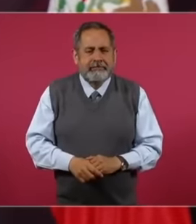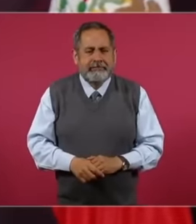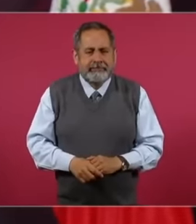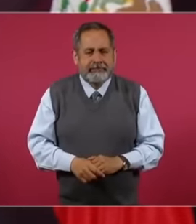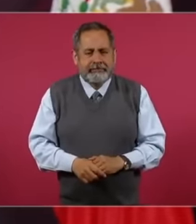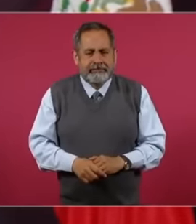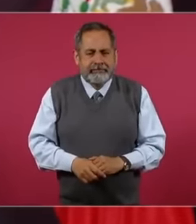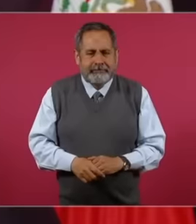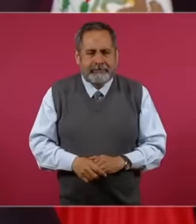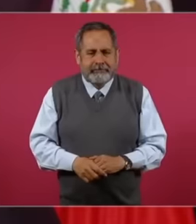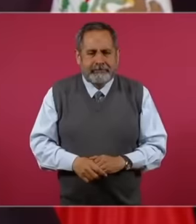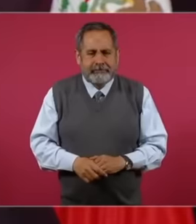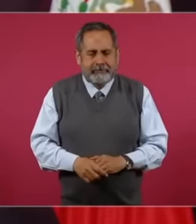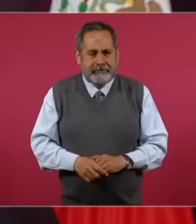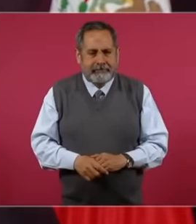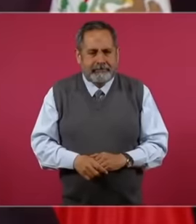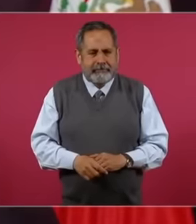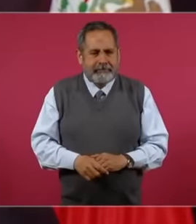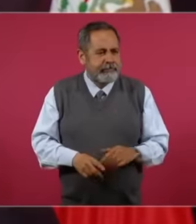¿A qué intereses